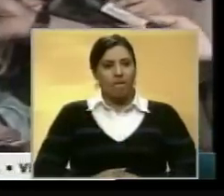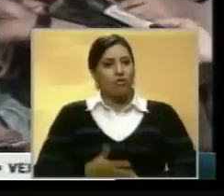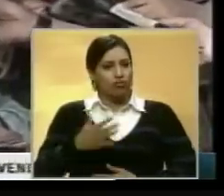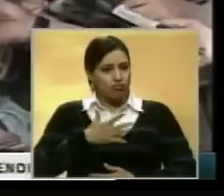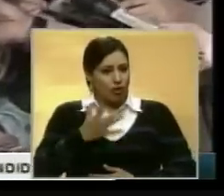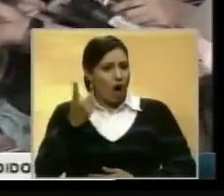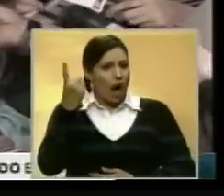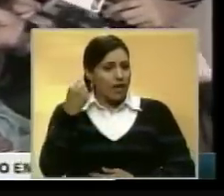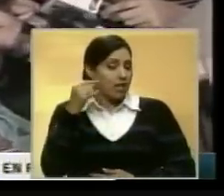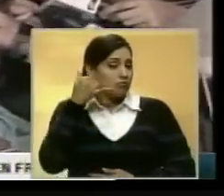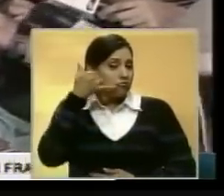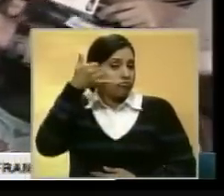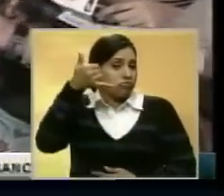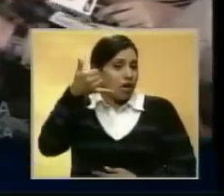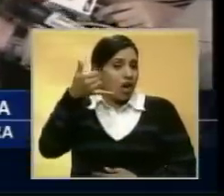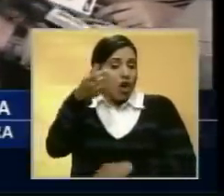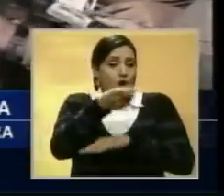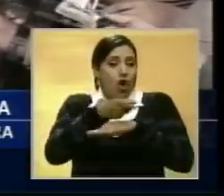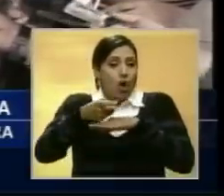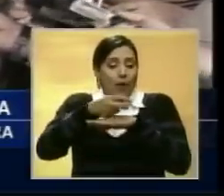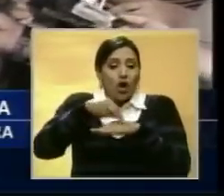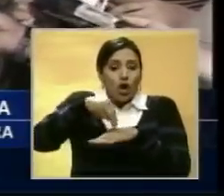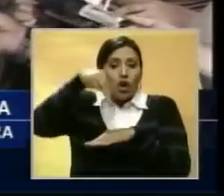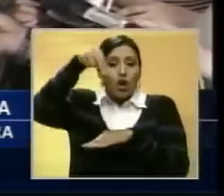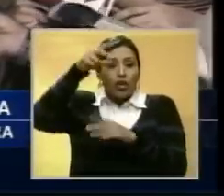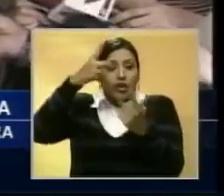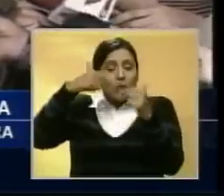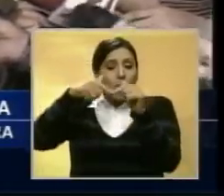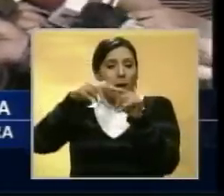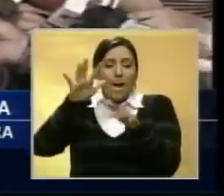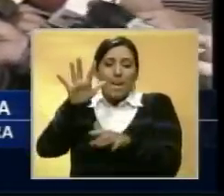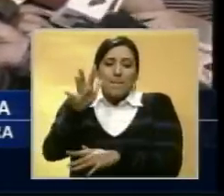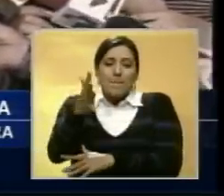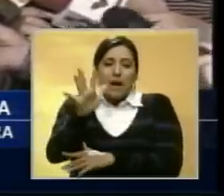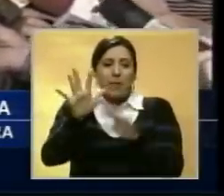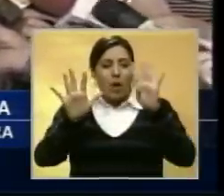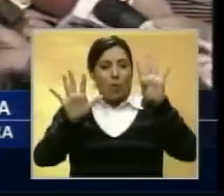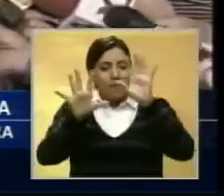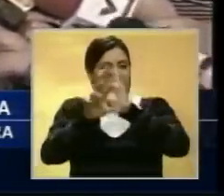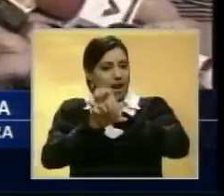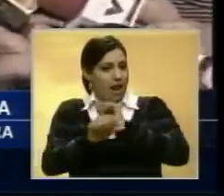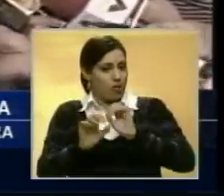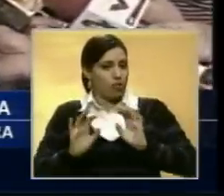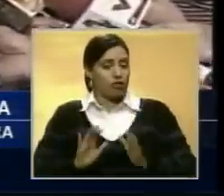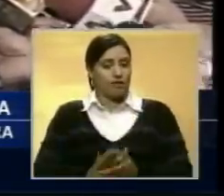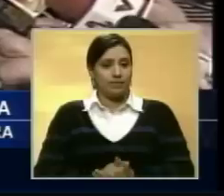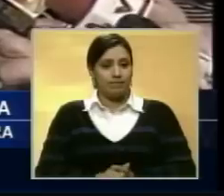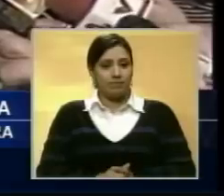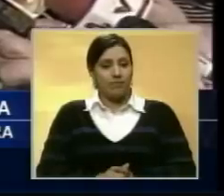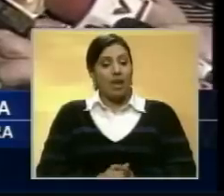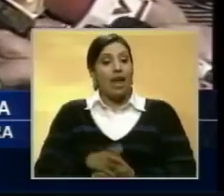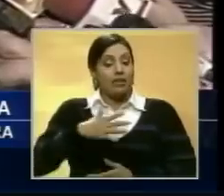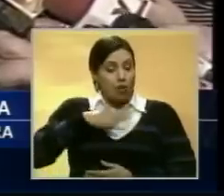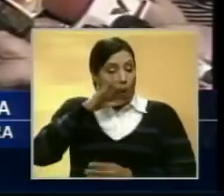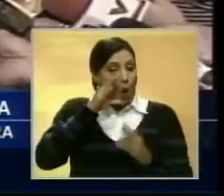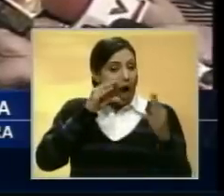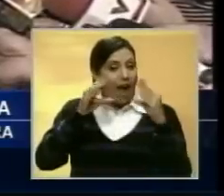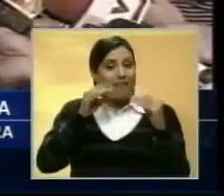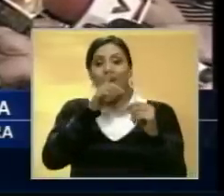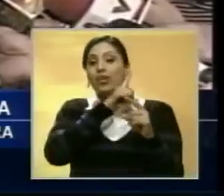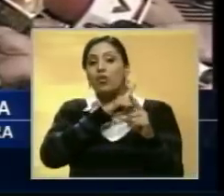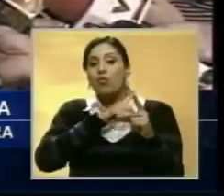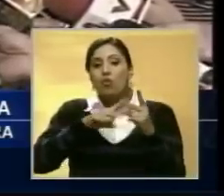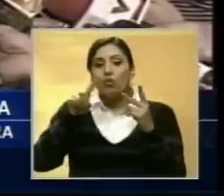hablé con el gobernador del norte de Santander aproximadamente a las 9 de la noche. Hablé con